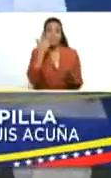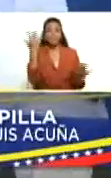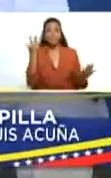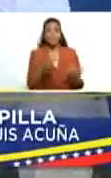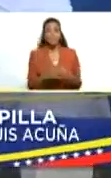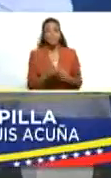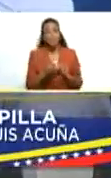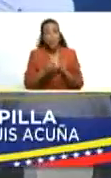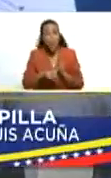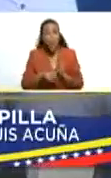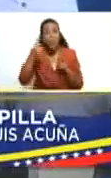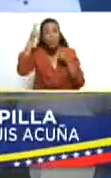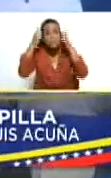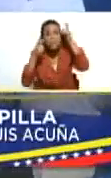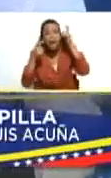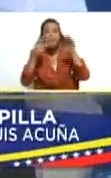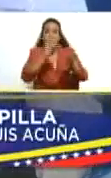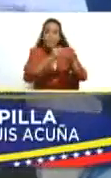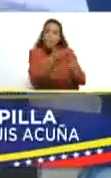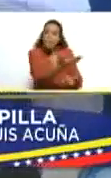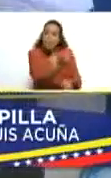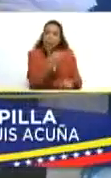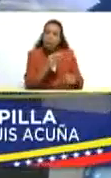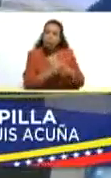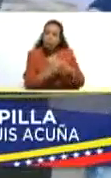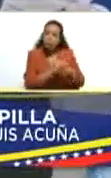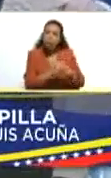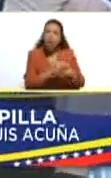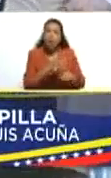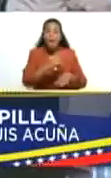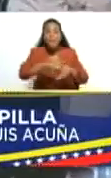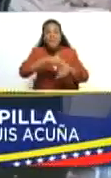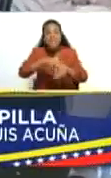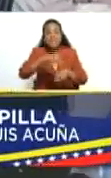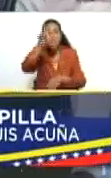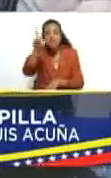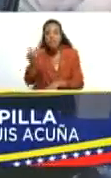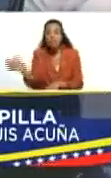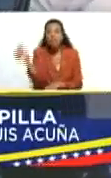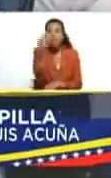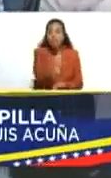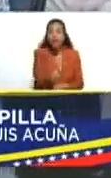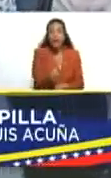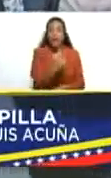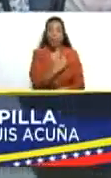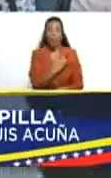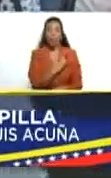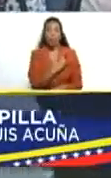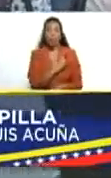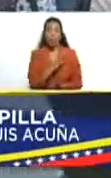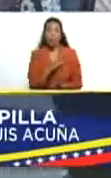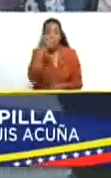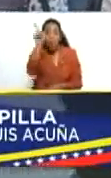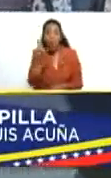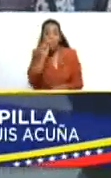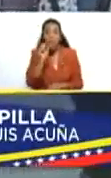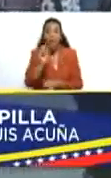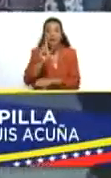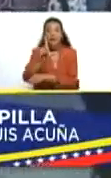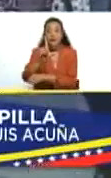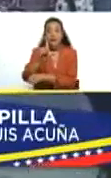Luego el comandante Chávez lo llamó como ministro de Educación Universitaria, Ciencia y Tecnología.